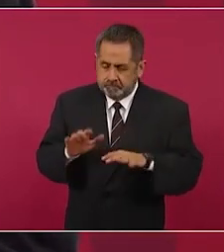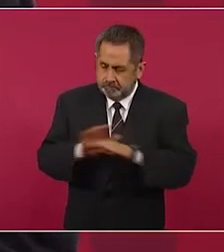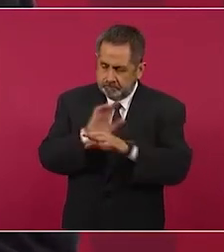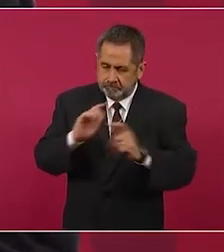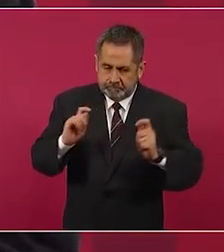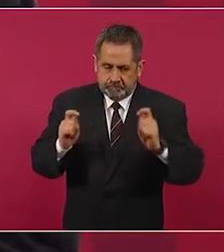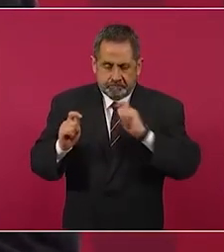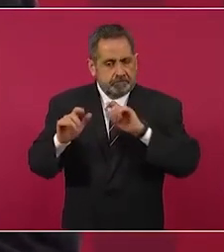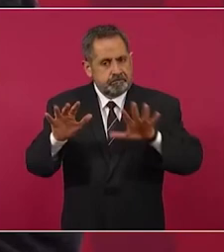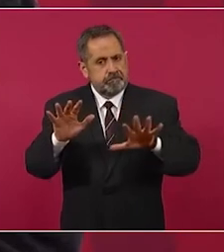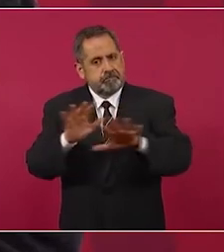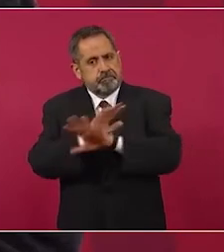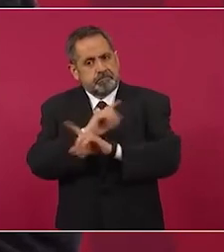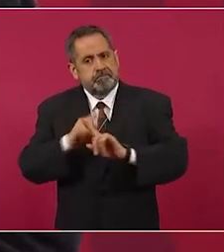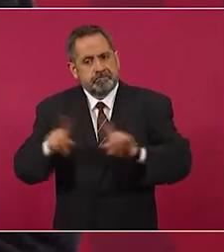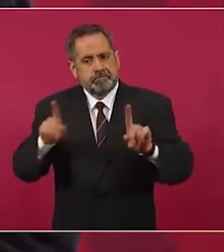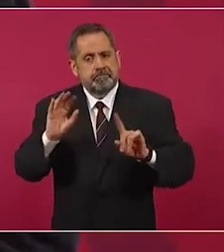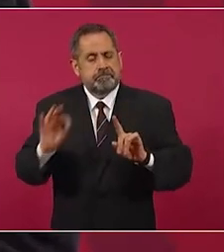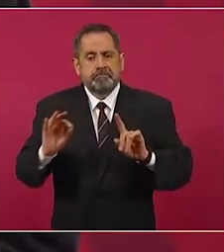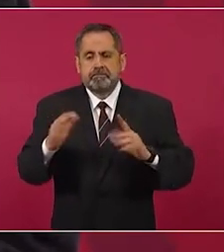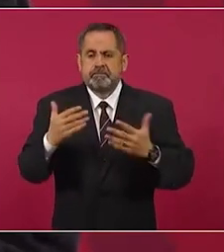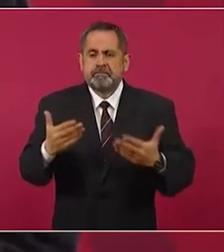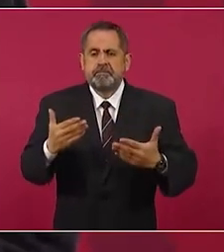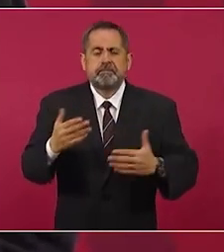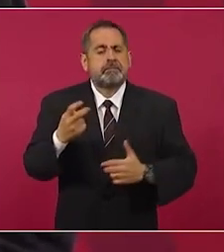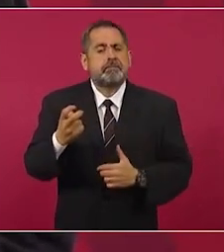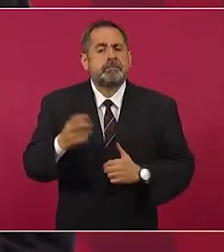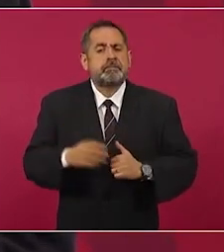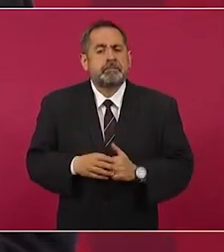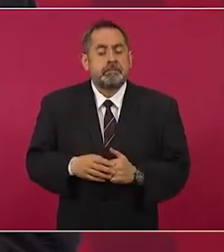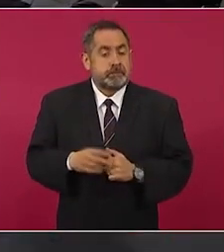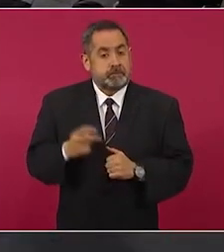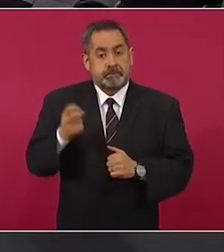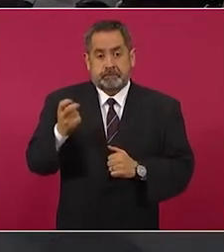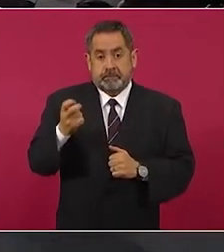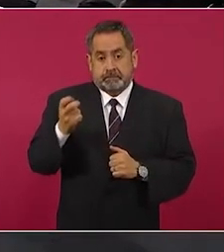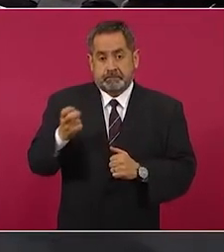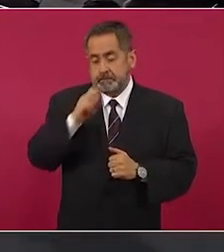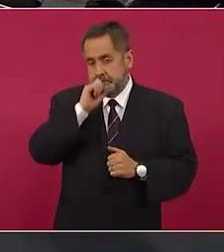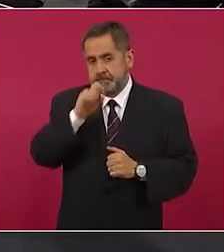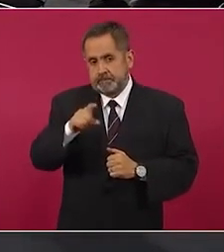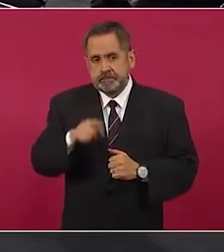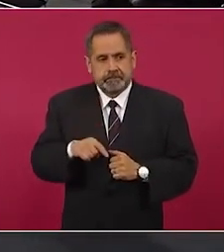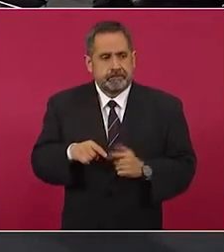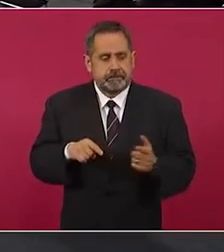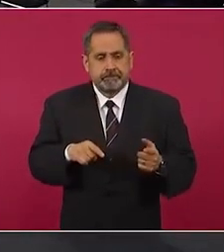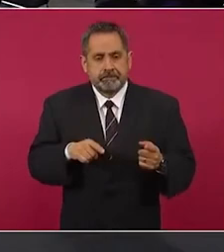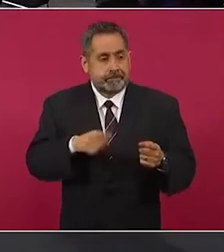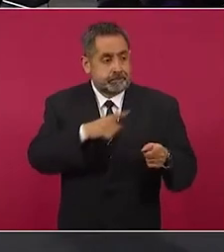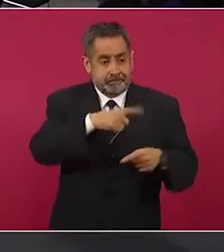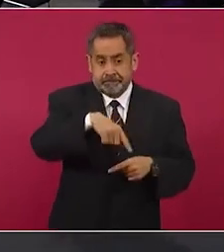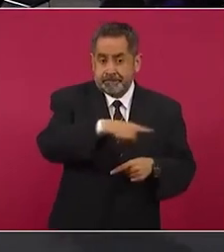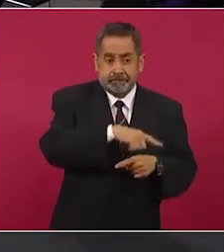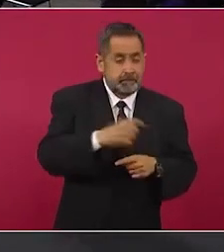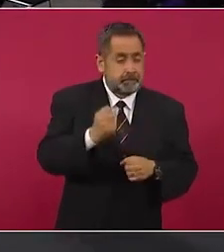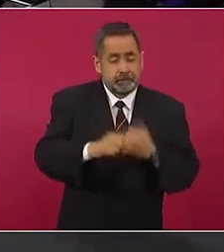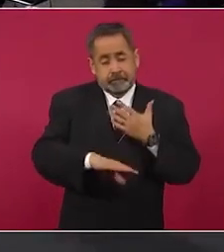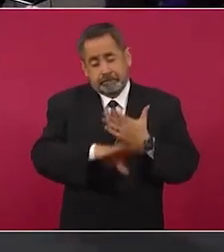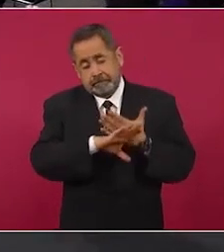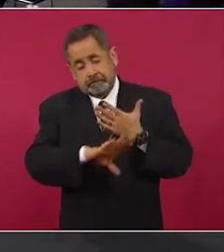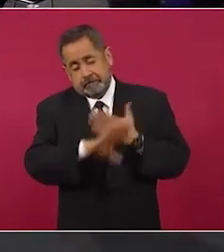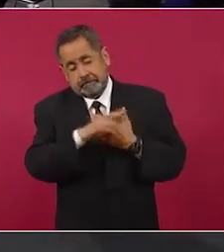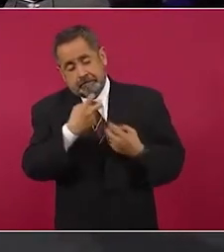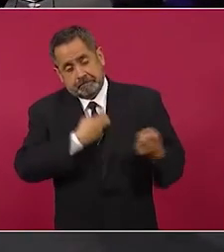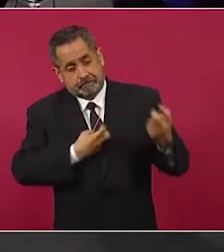cambiando y por eso también son muy fuertes los ataques